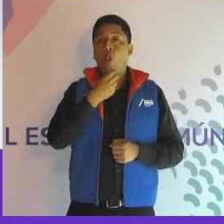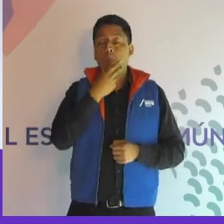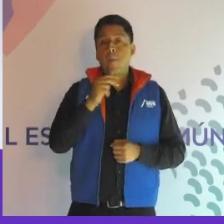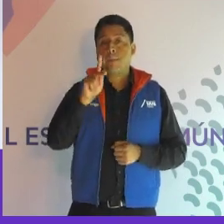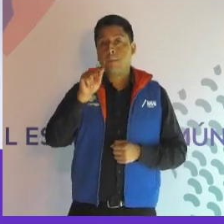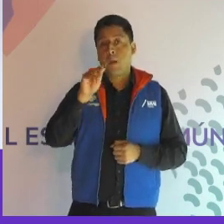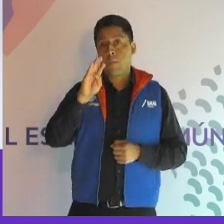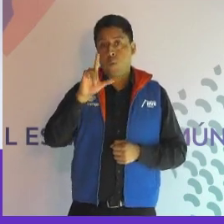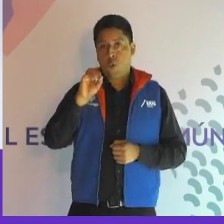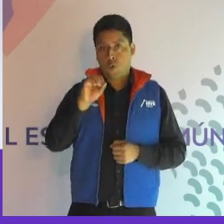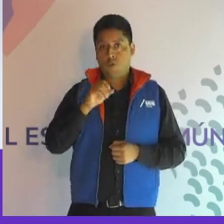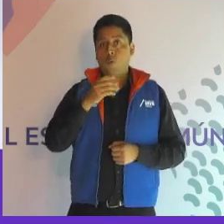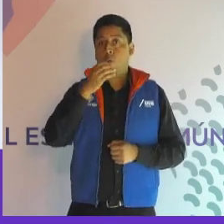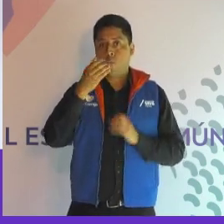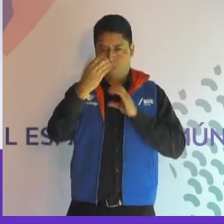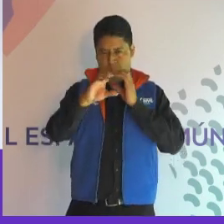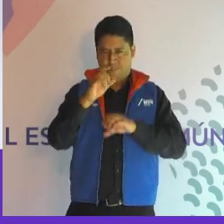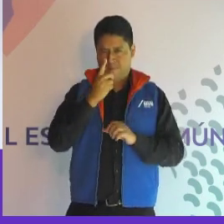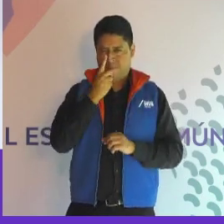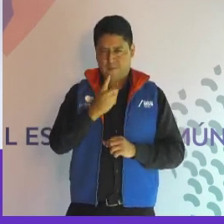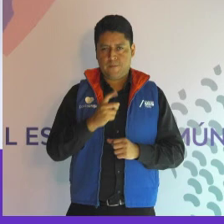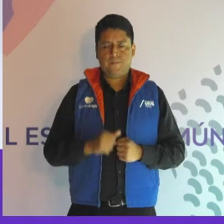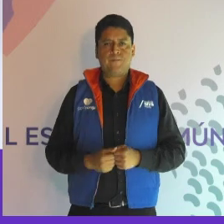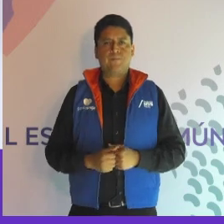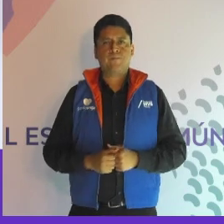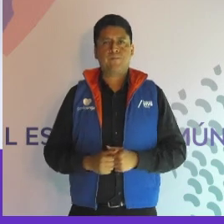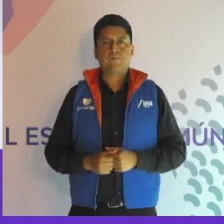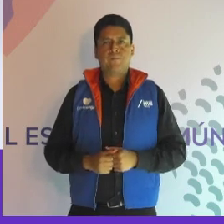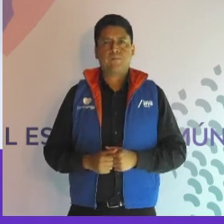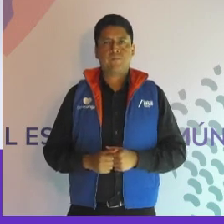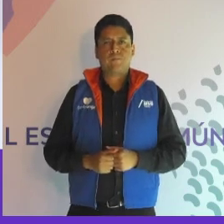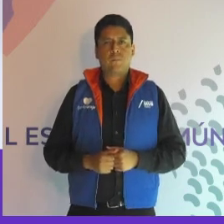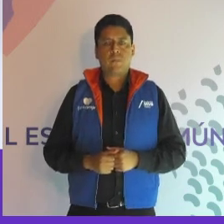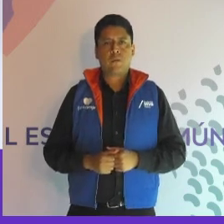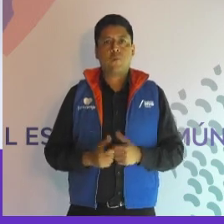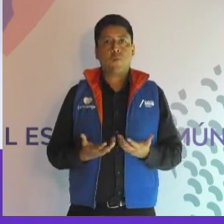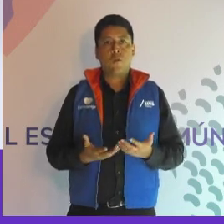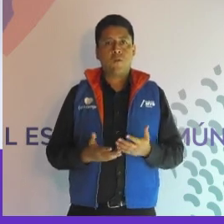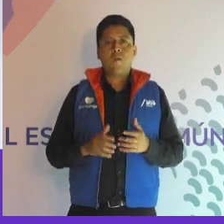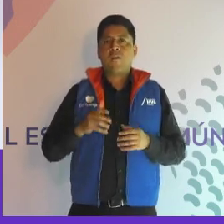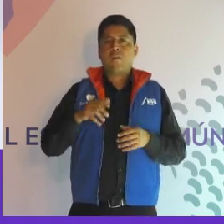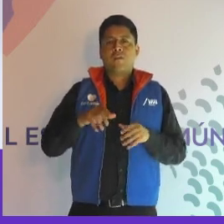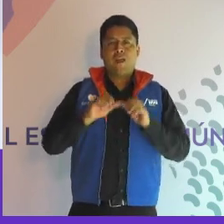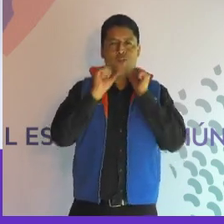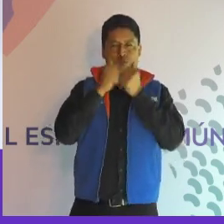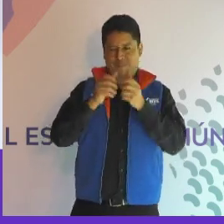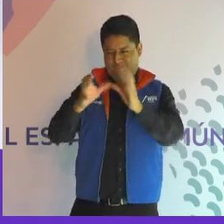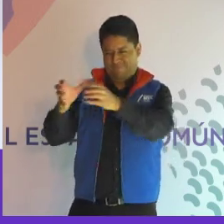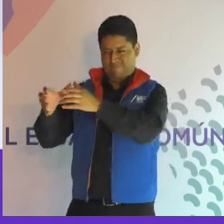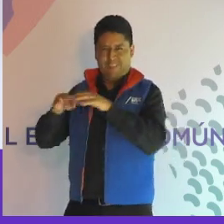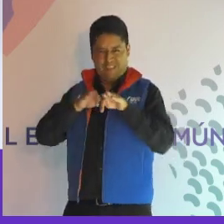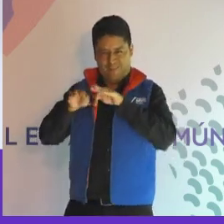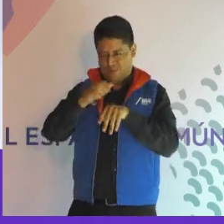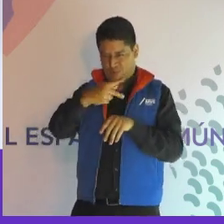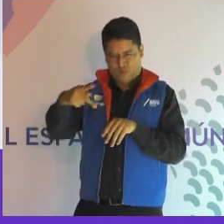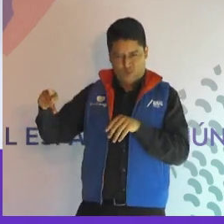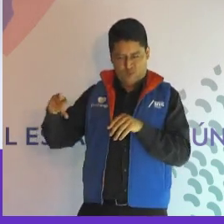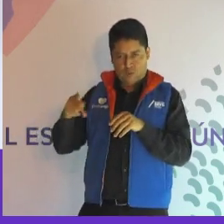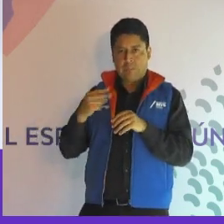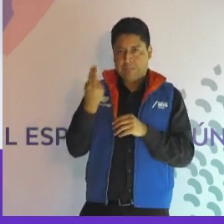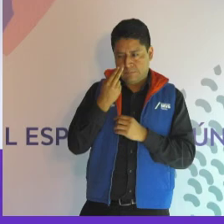comenta: es importante reconocer los modelos para hacer planes de incidencia en distintos contextos, el urbano